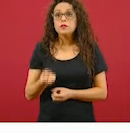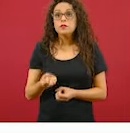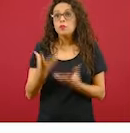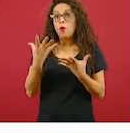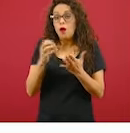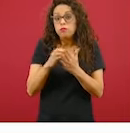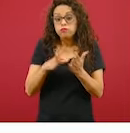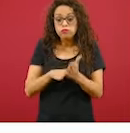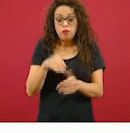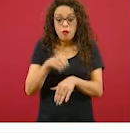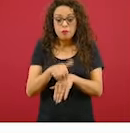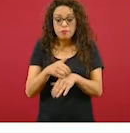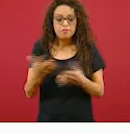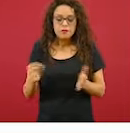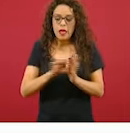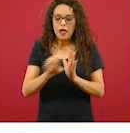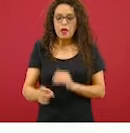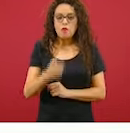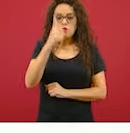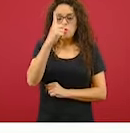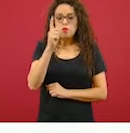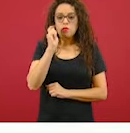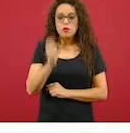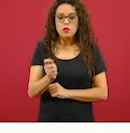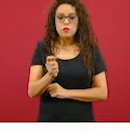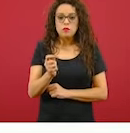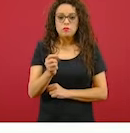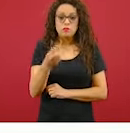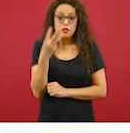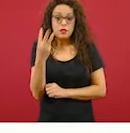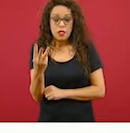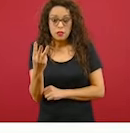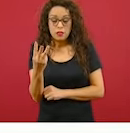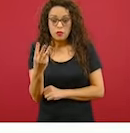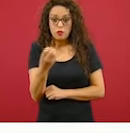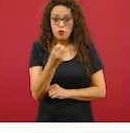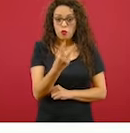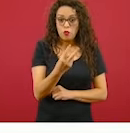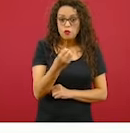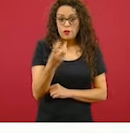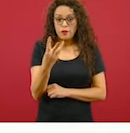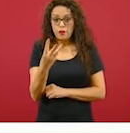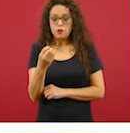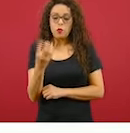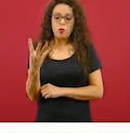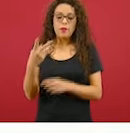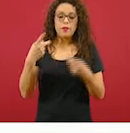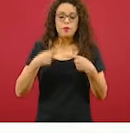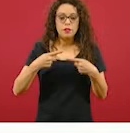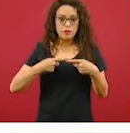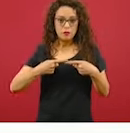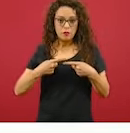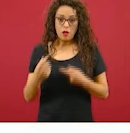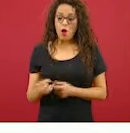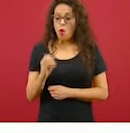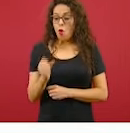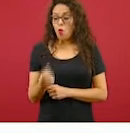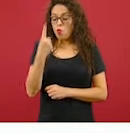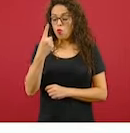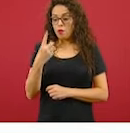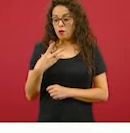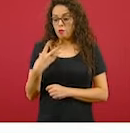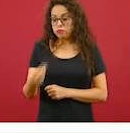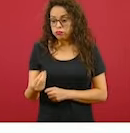un brote podría representar la asociación de solo 2, 3 o 4 personas, o un brote podría significar en un momento